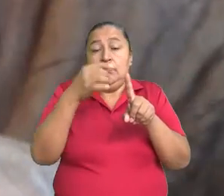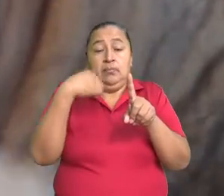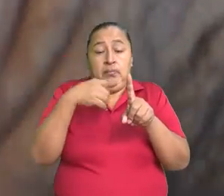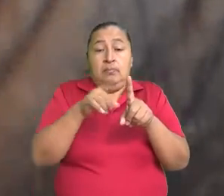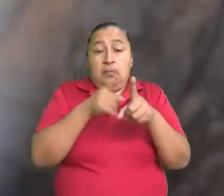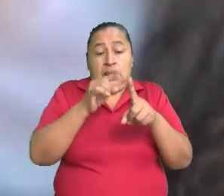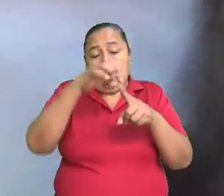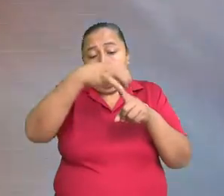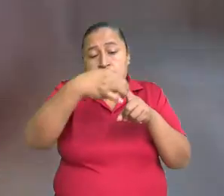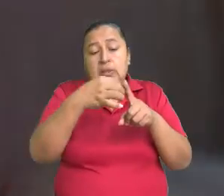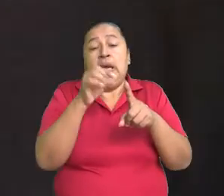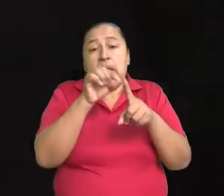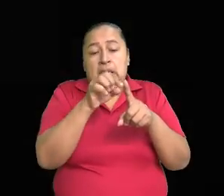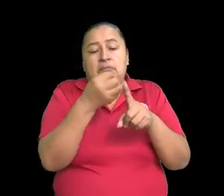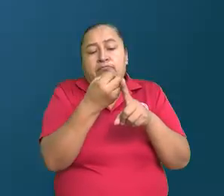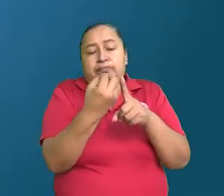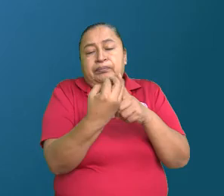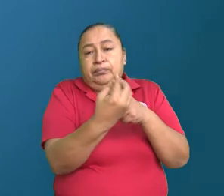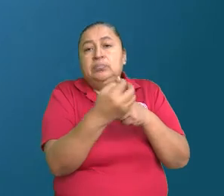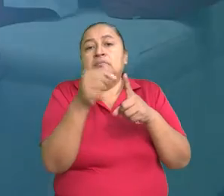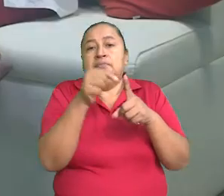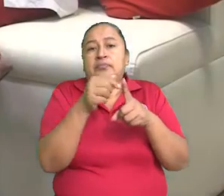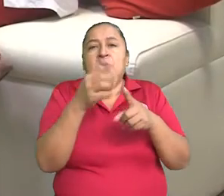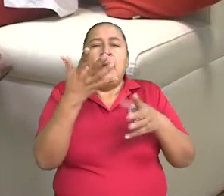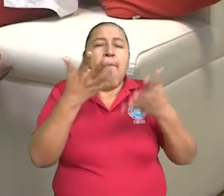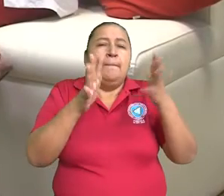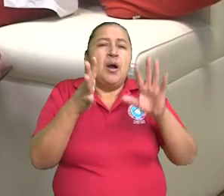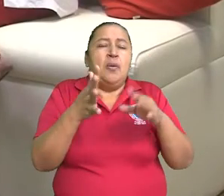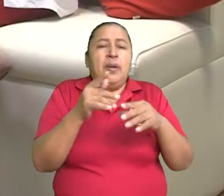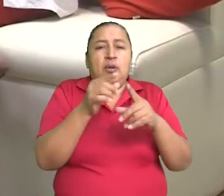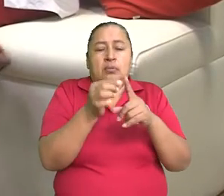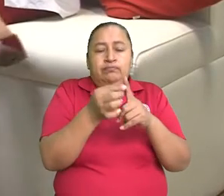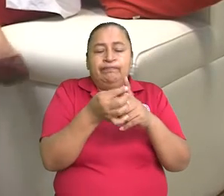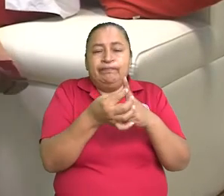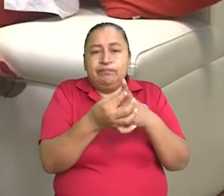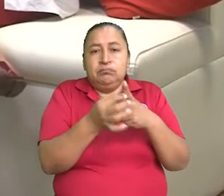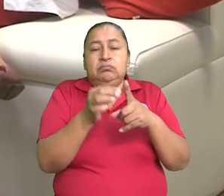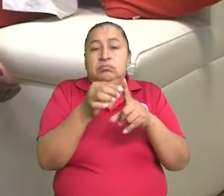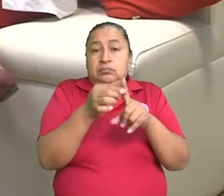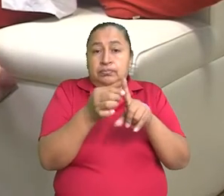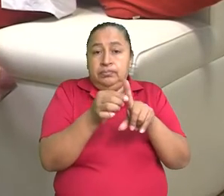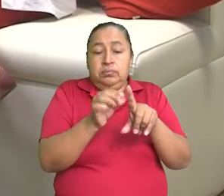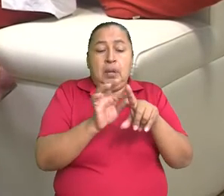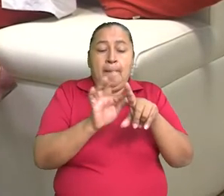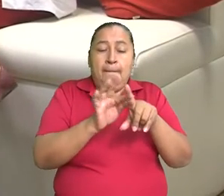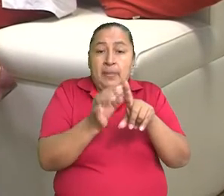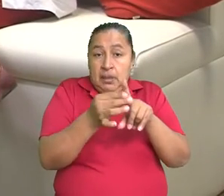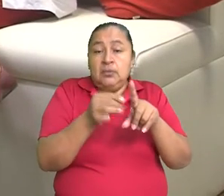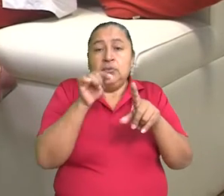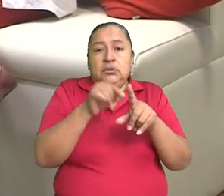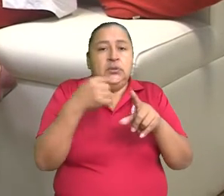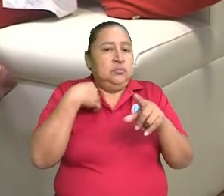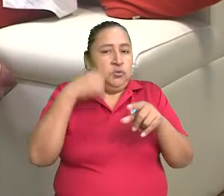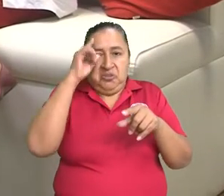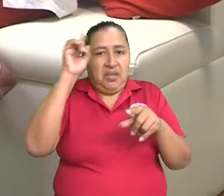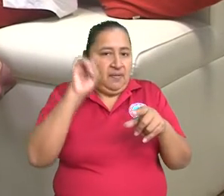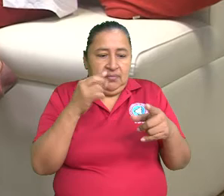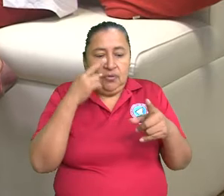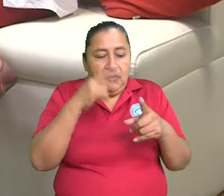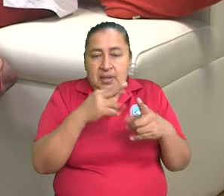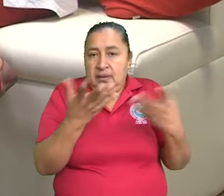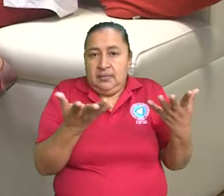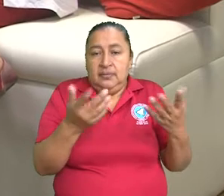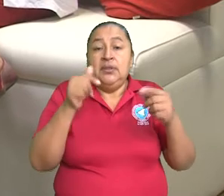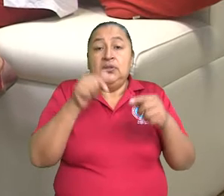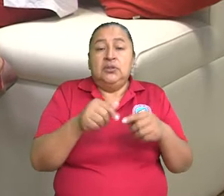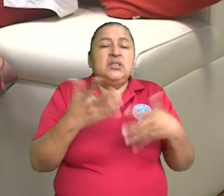del pene, ahí se encuentra generalmente. Entonces se parece mucho a los pliegues, uh-huh. a los pliegues de la piel del pene, entonces ellos no se dan cuenta. Oh.